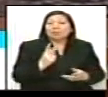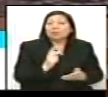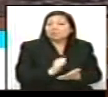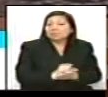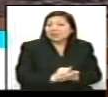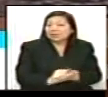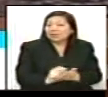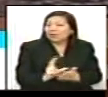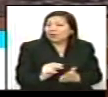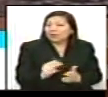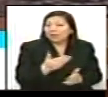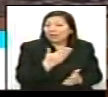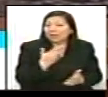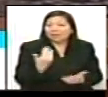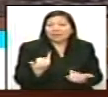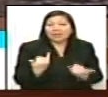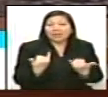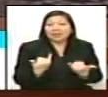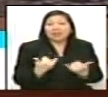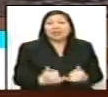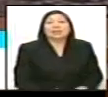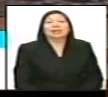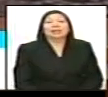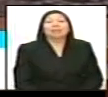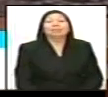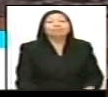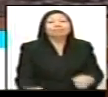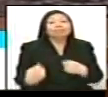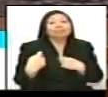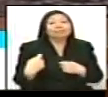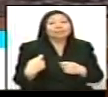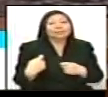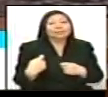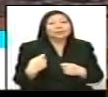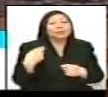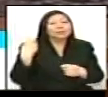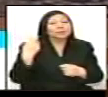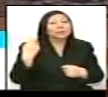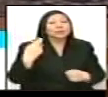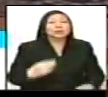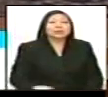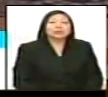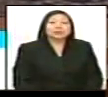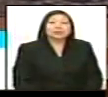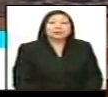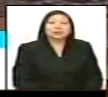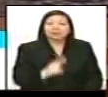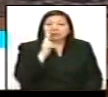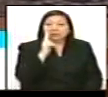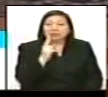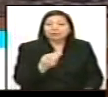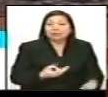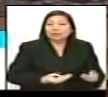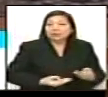bimensuales. No hay que olvidar que actualmente la obligación de las organizaciones políticas respecto a la